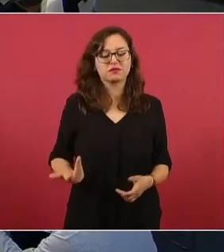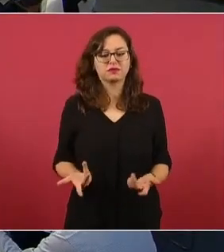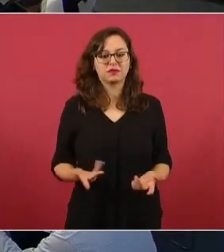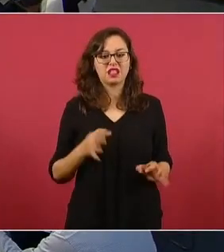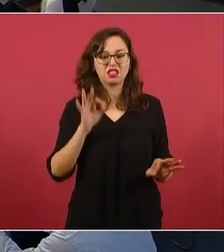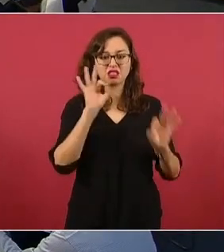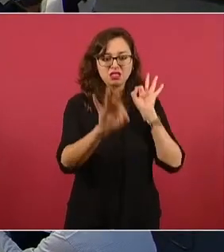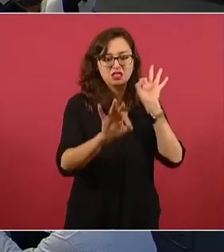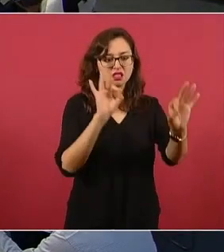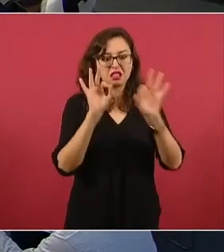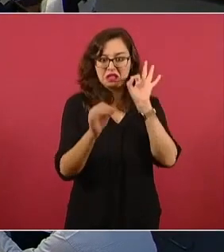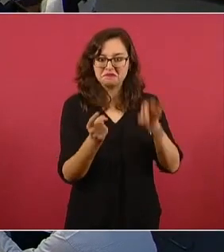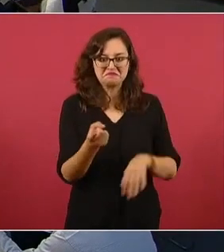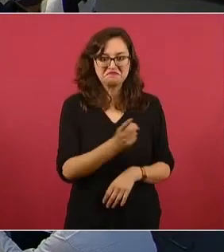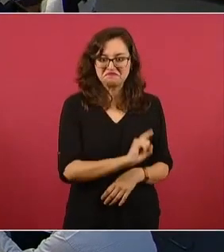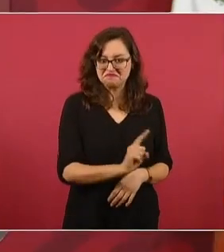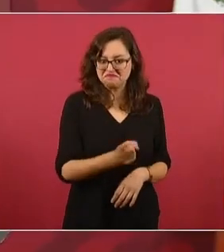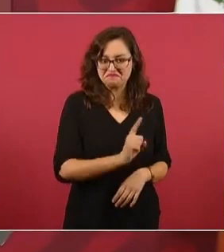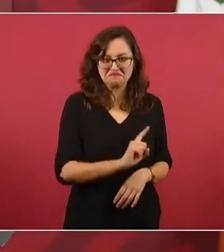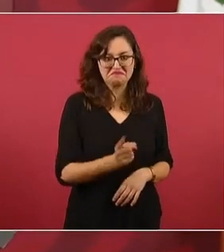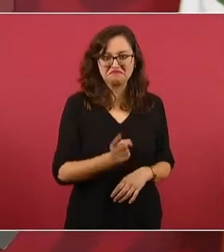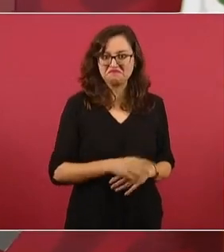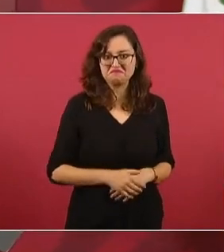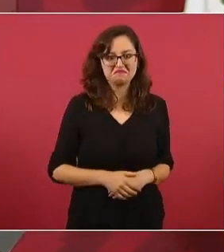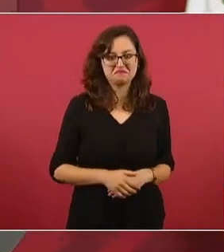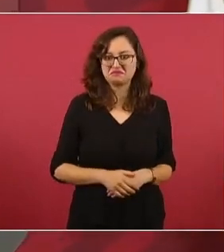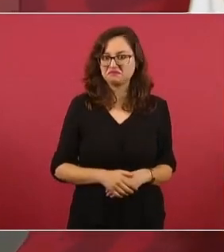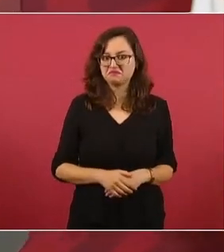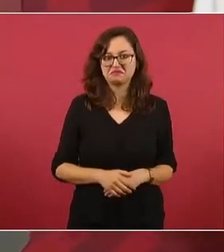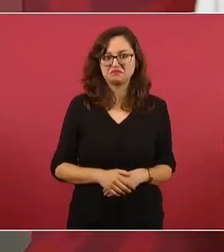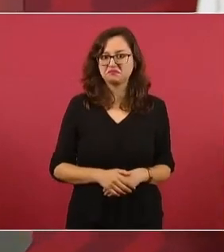y les dijo no, si los tienen aquí